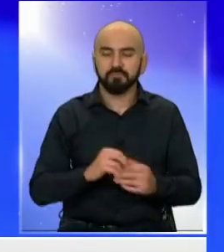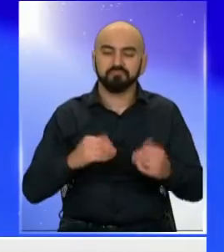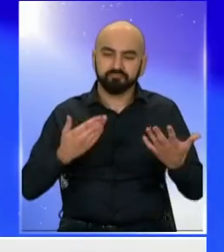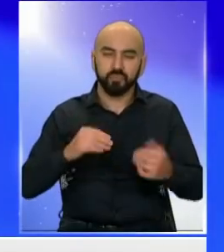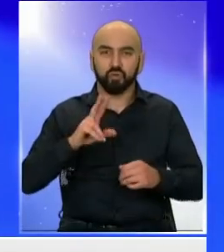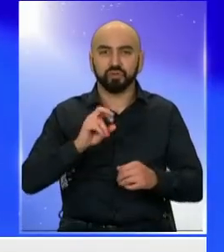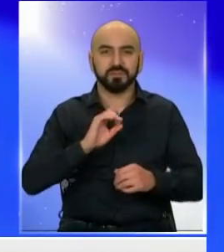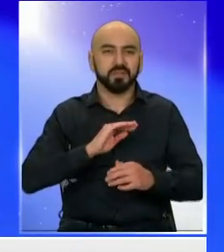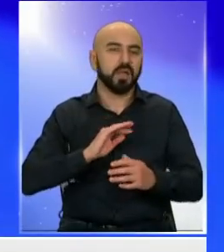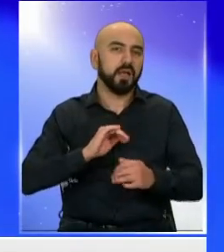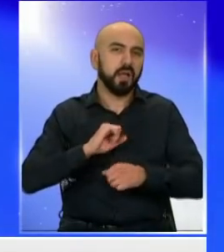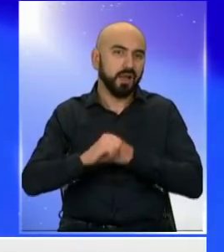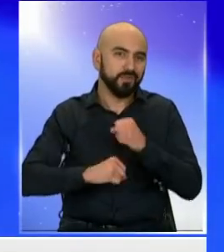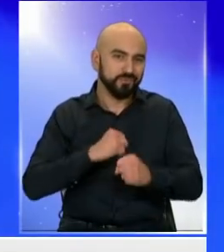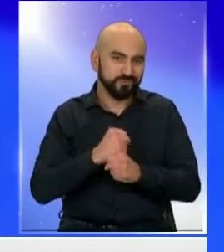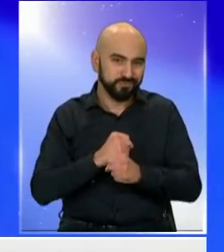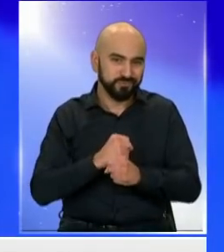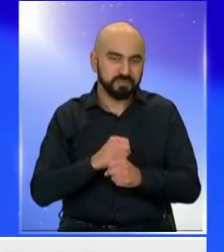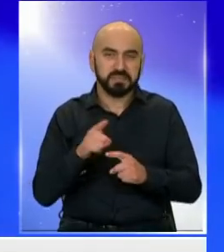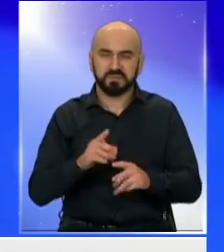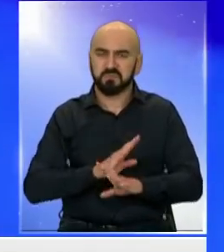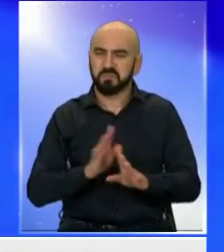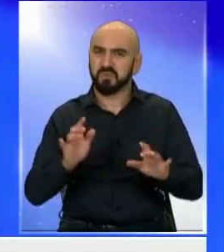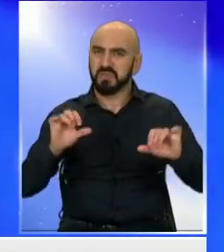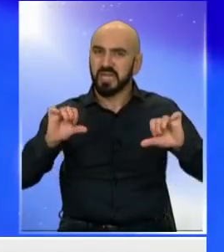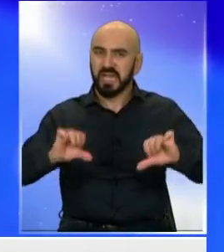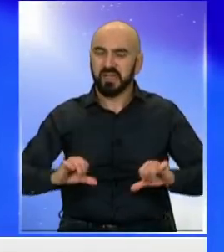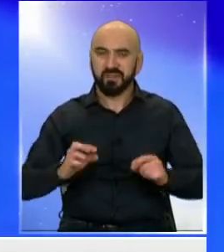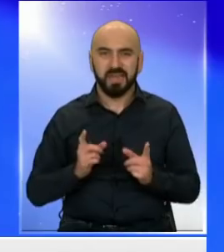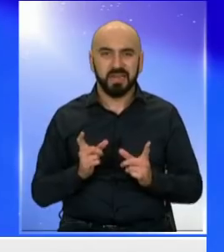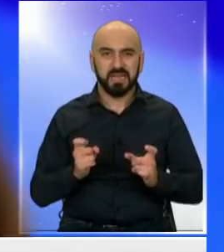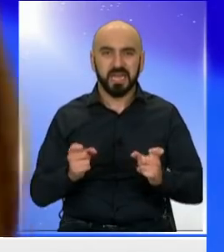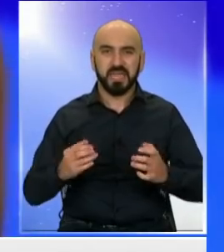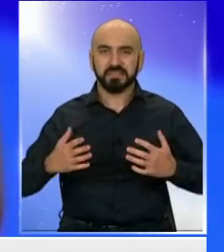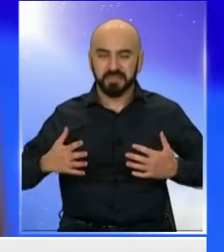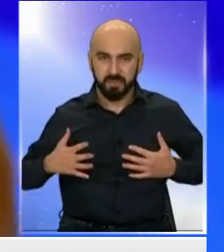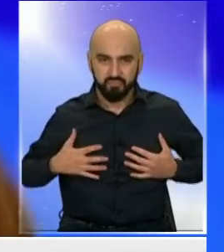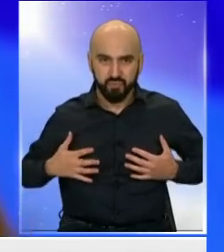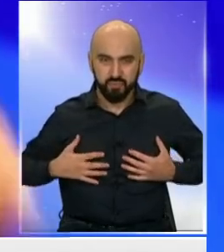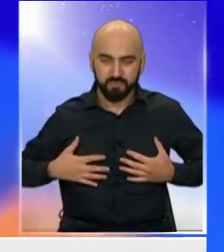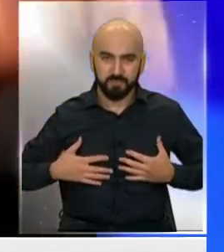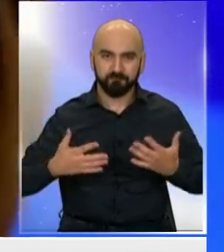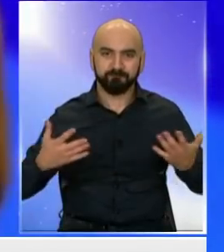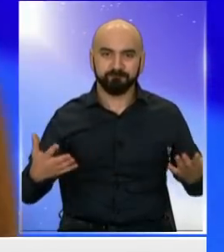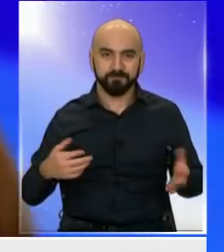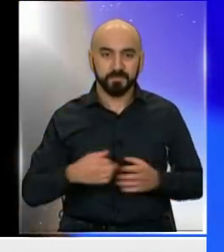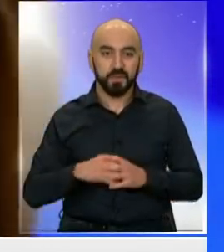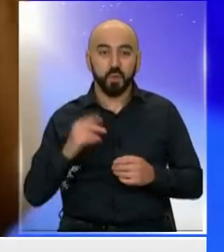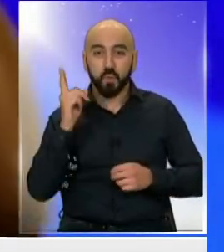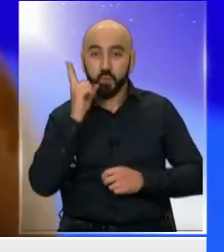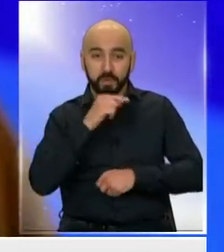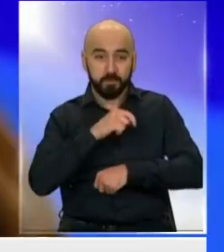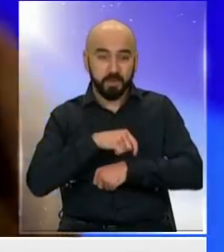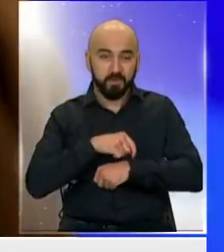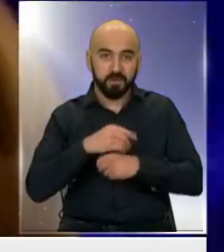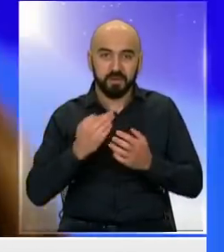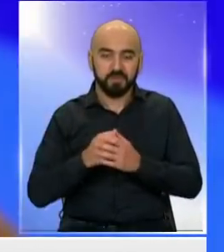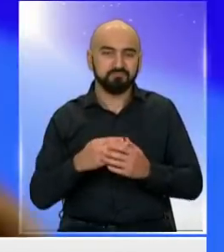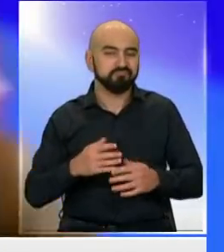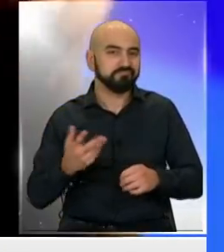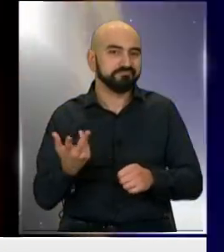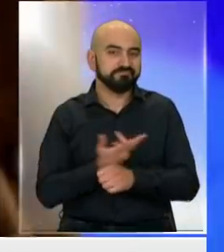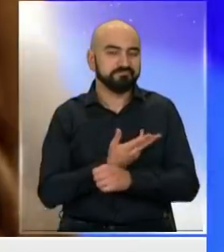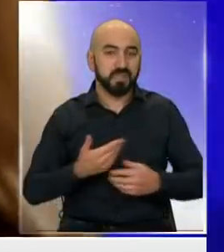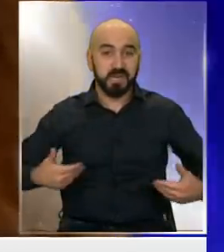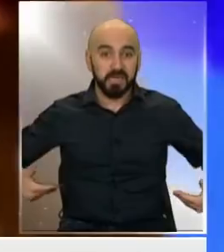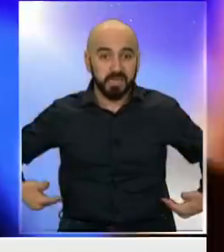edad. Él estaba muy grave por el cáncer de pulmón que padecía y en las últimas horas sufrió una falla renal y